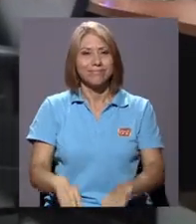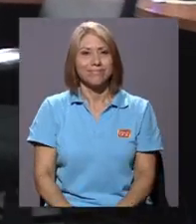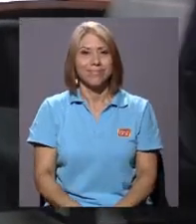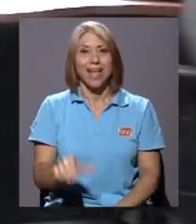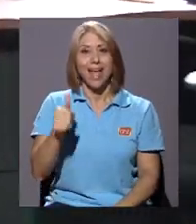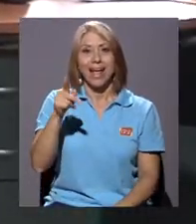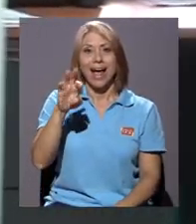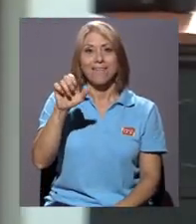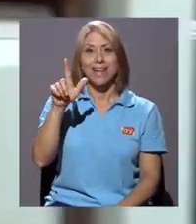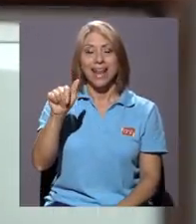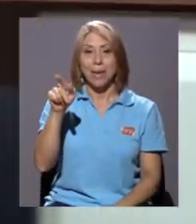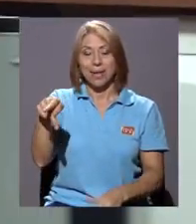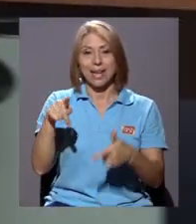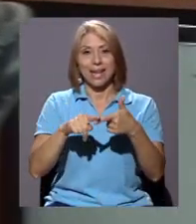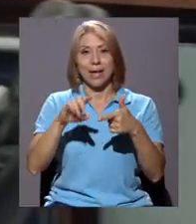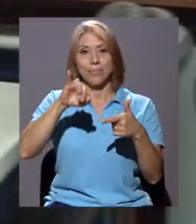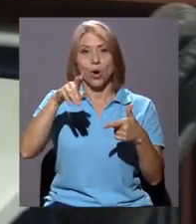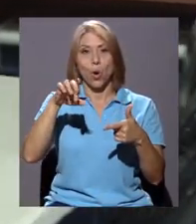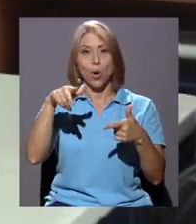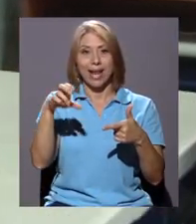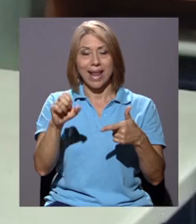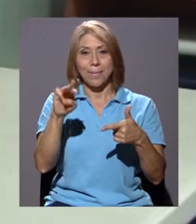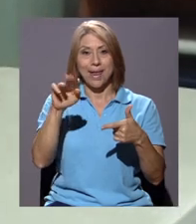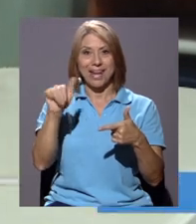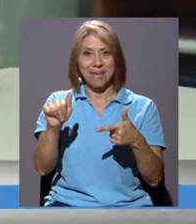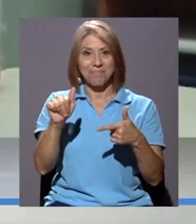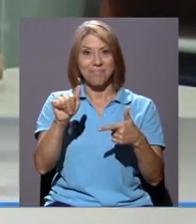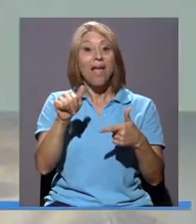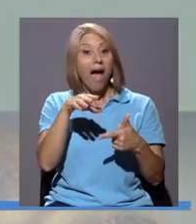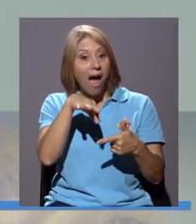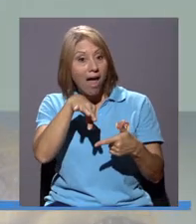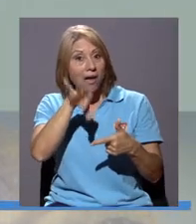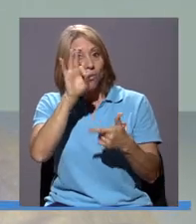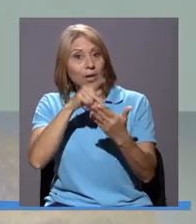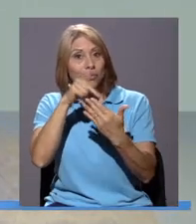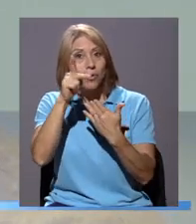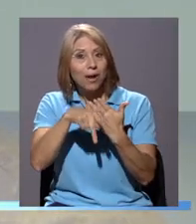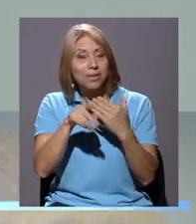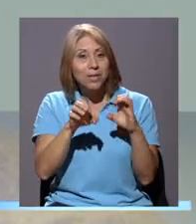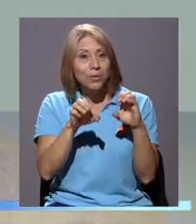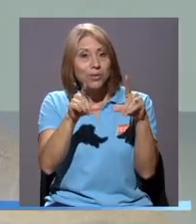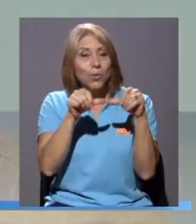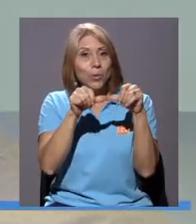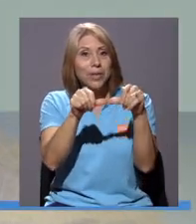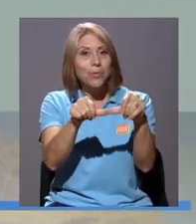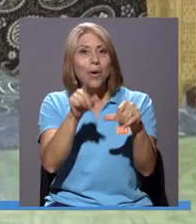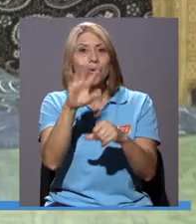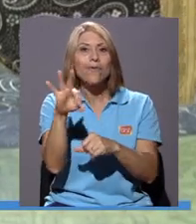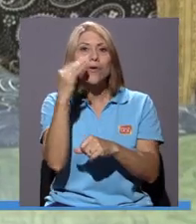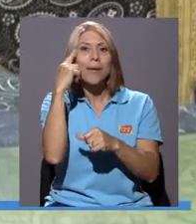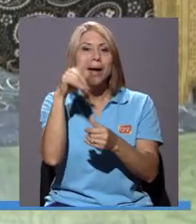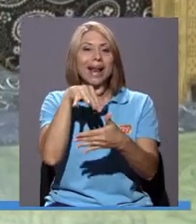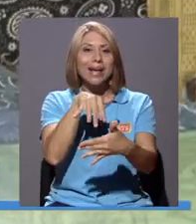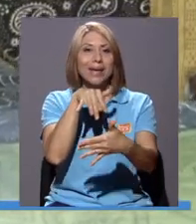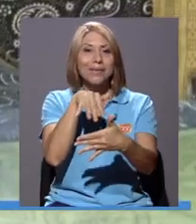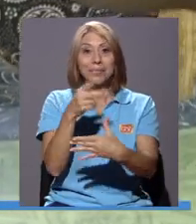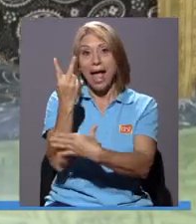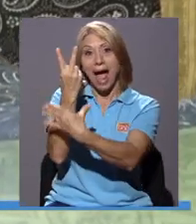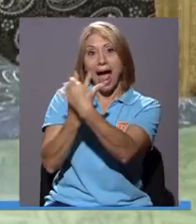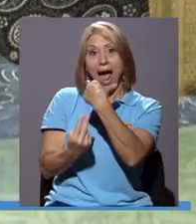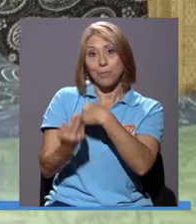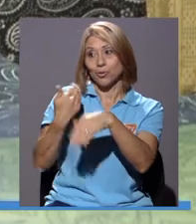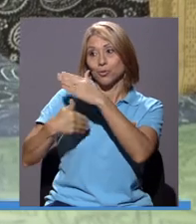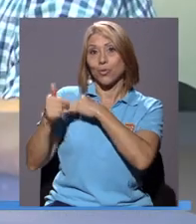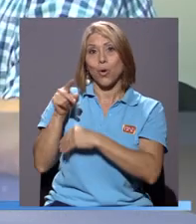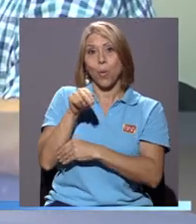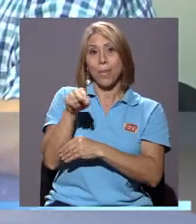Gabriela Pereira y Jorge Mena encontraron en los programas de educación continua de la UCR una ventana para formarse. Ambos fueron compañeros en